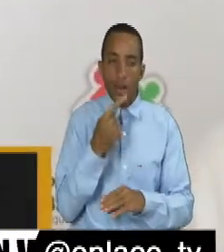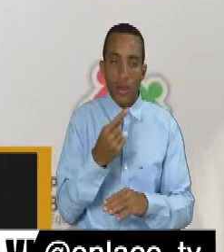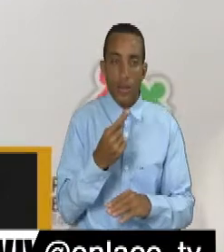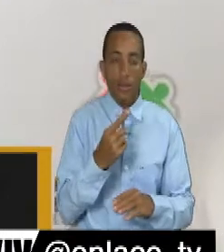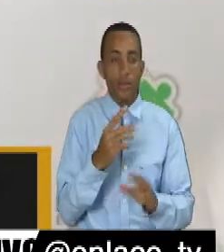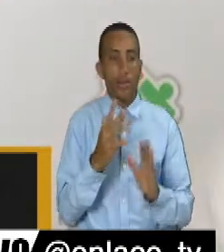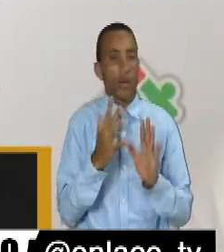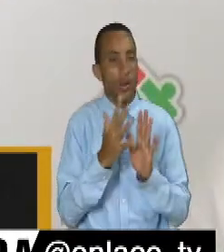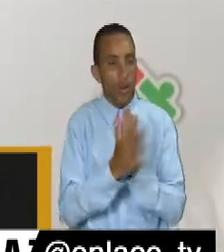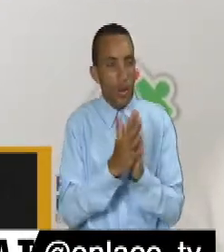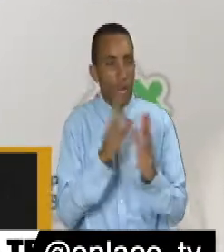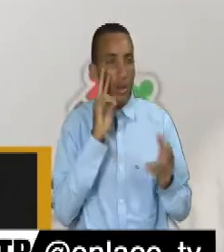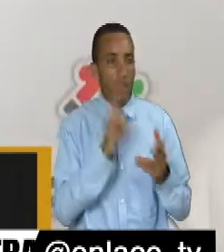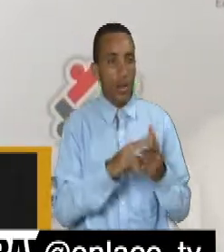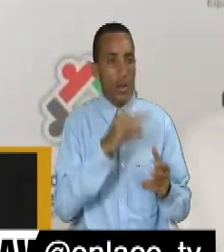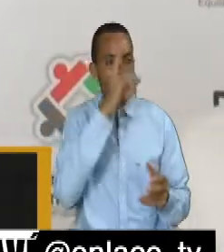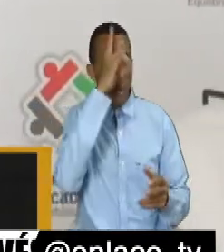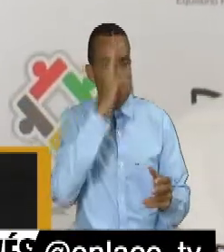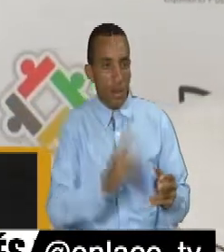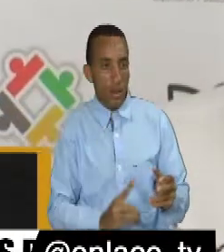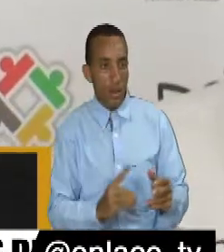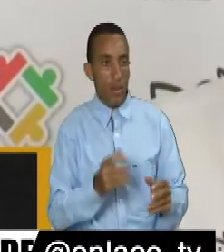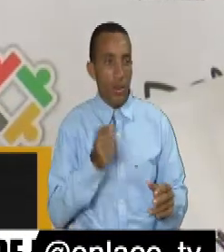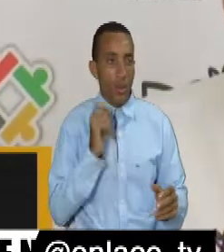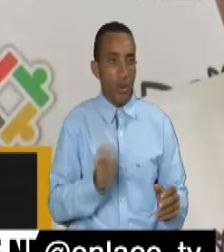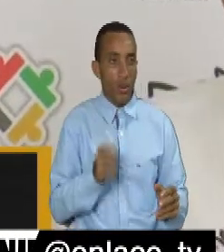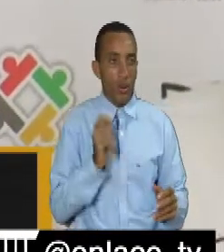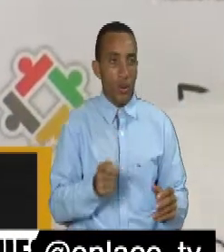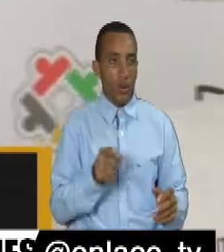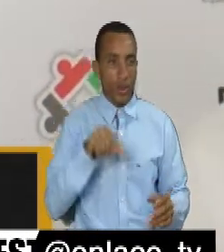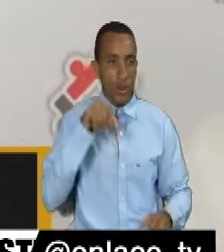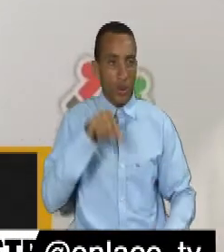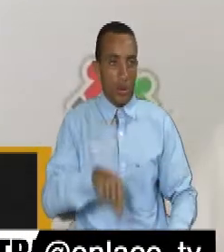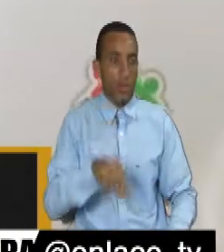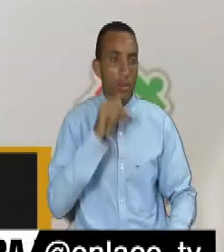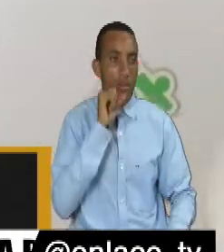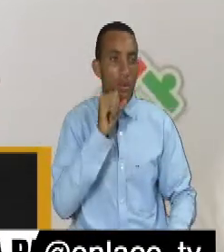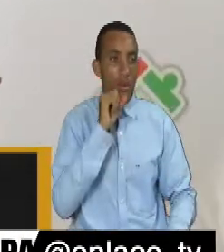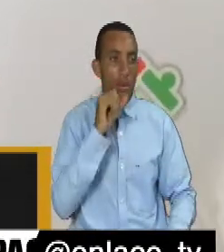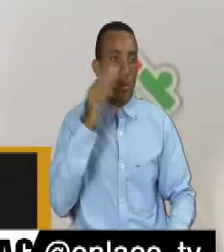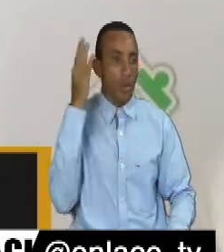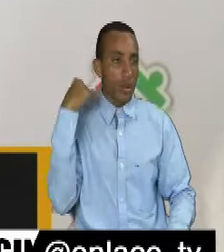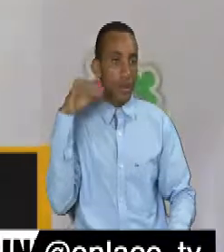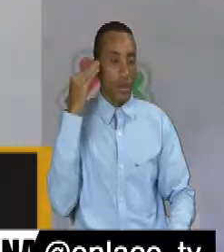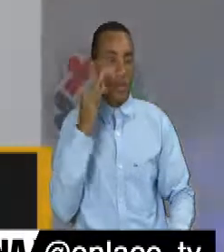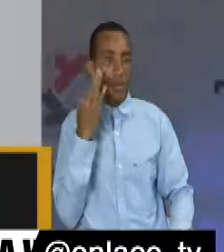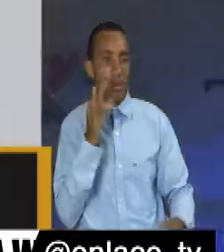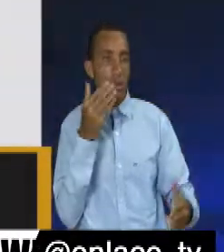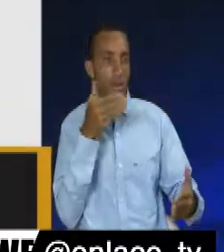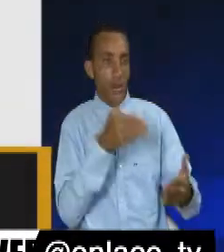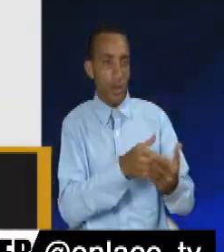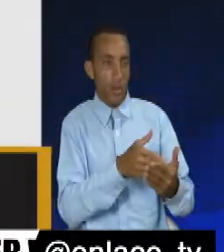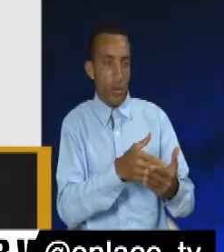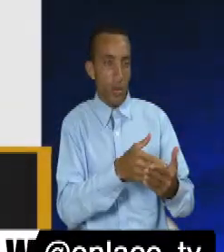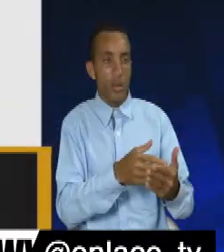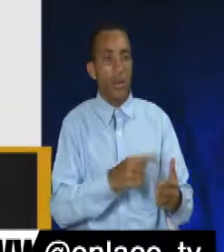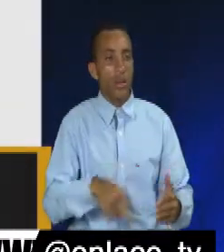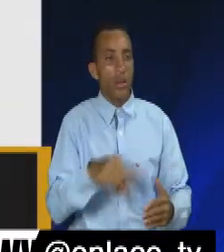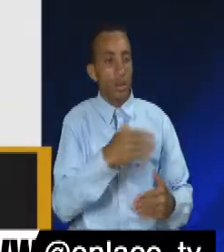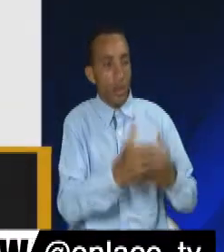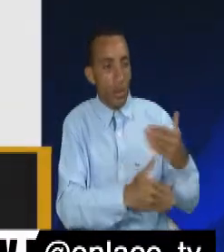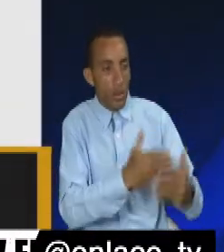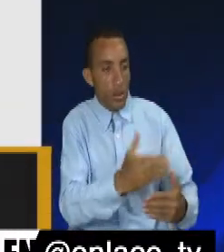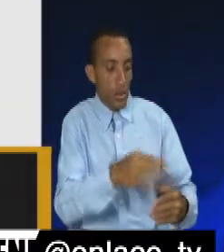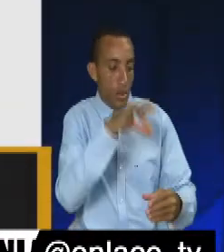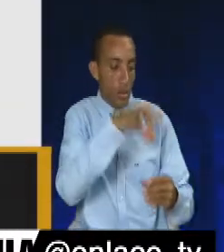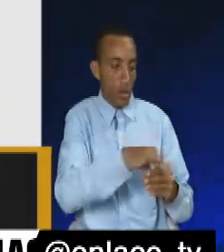municipal la decisión tomada por un juzgado de Barranca Bermeja que en principio había tutelado lo que corresponde al proceso revocatorio